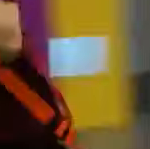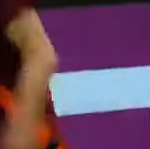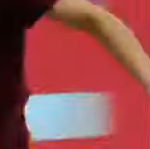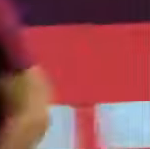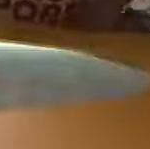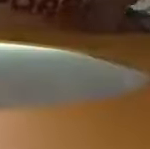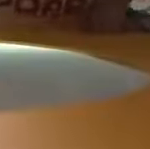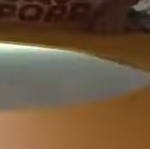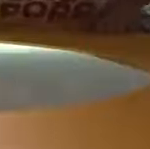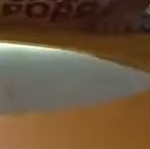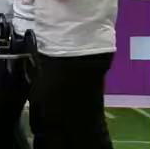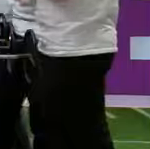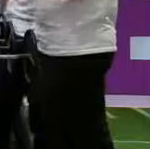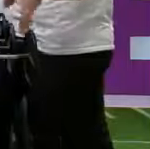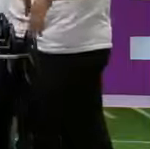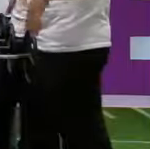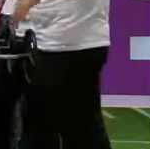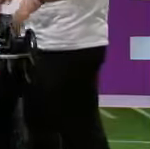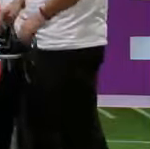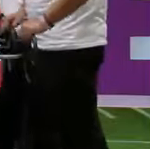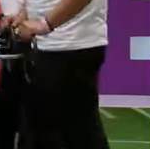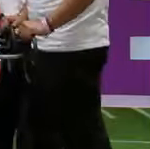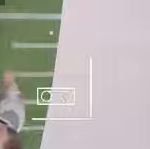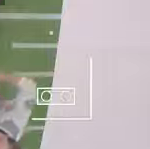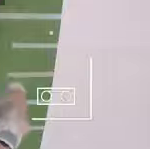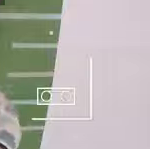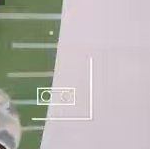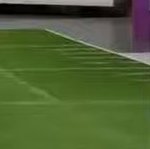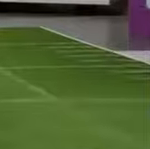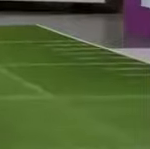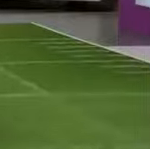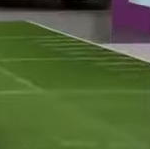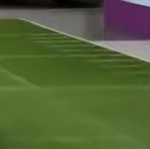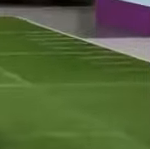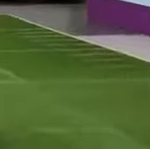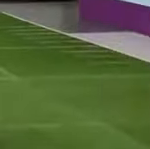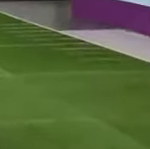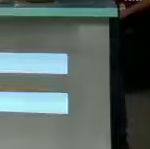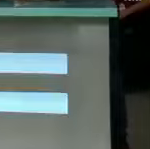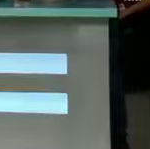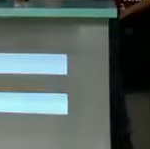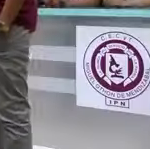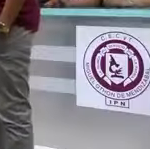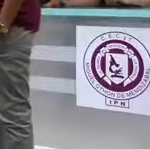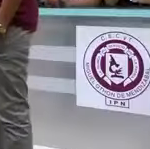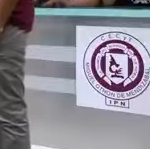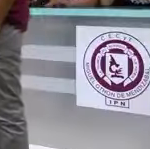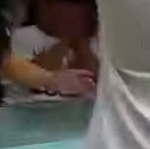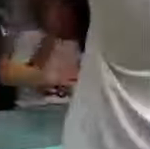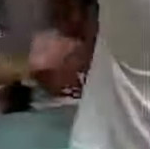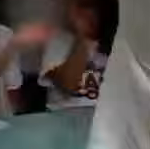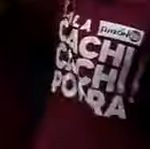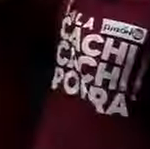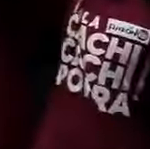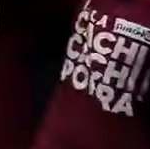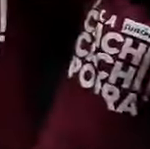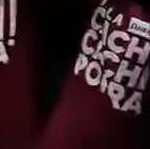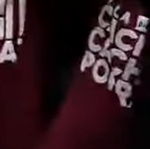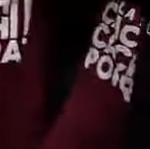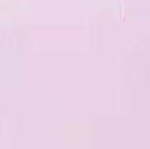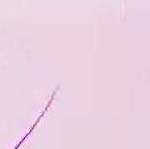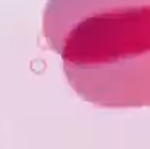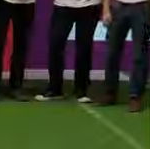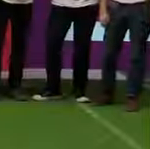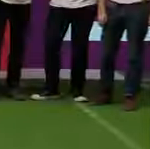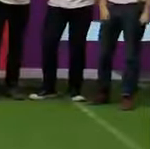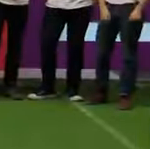Ponte el guinda y el blanco. Y todo puede pasar. ¡Eso es correcto! Siente la emoción del espíritu